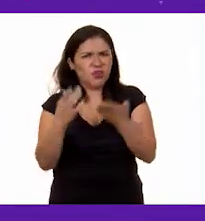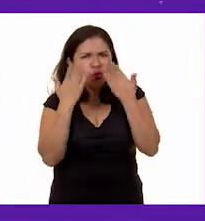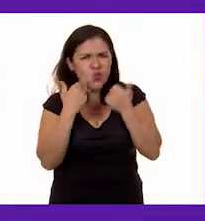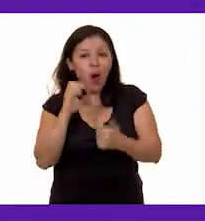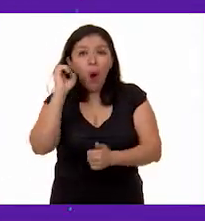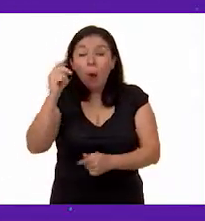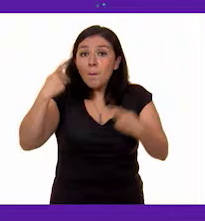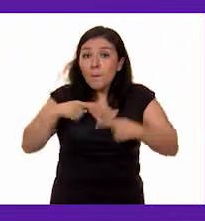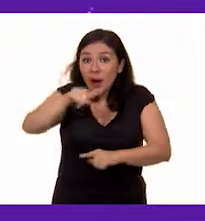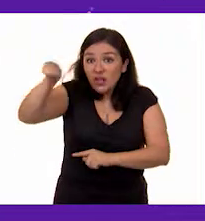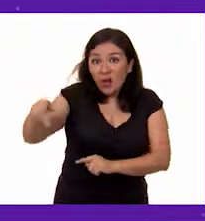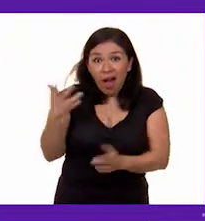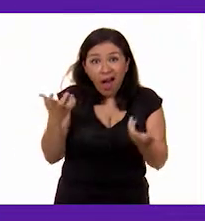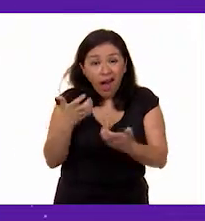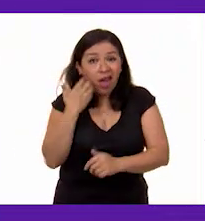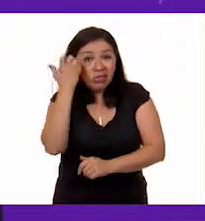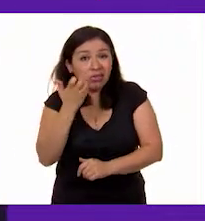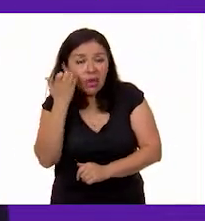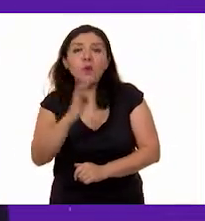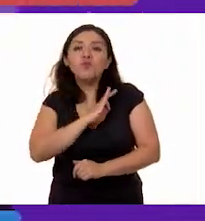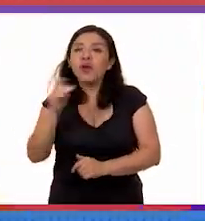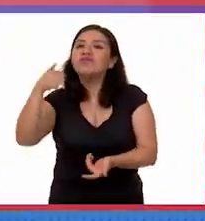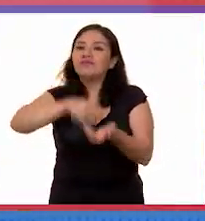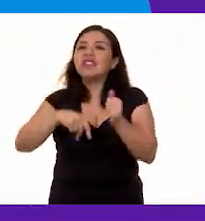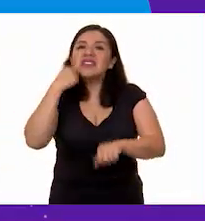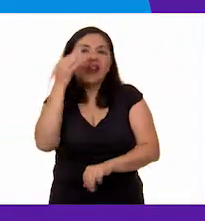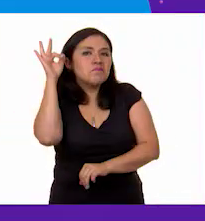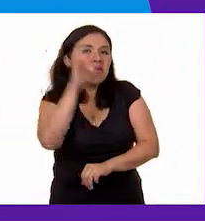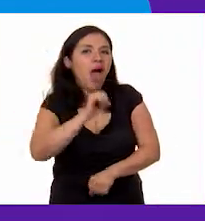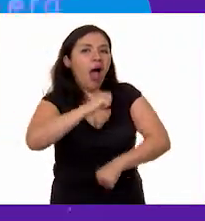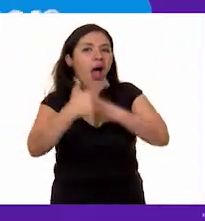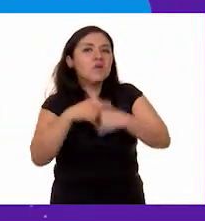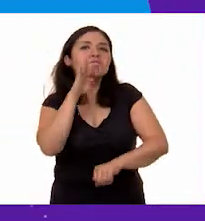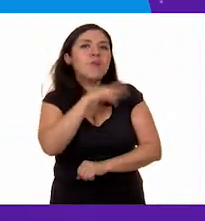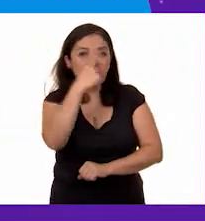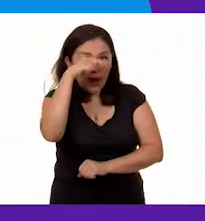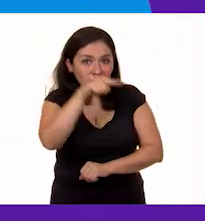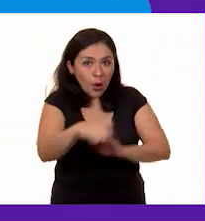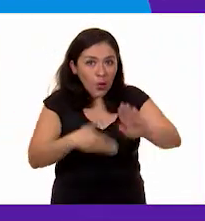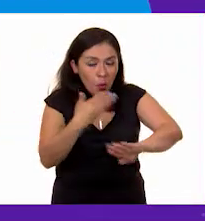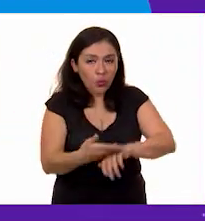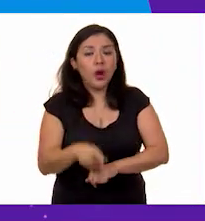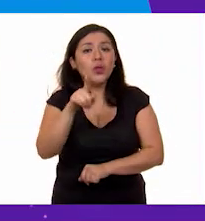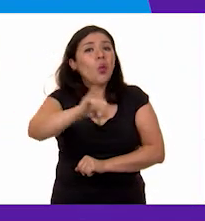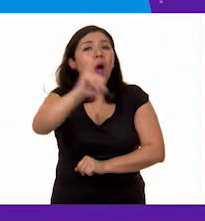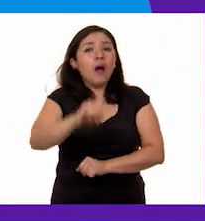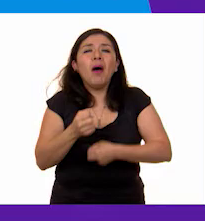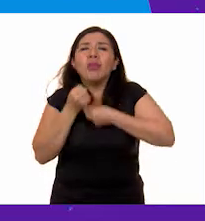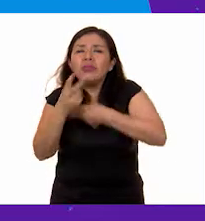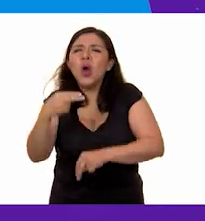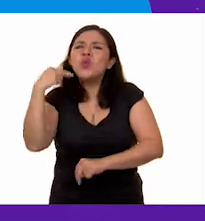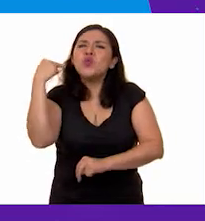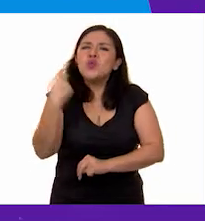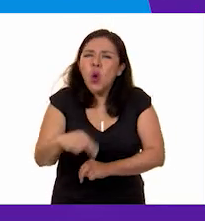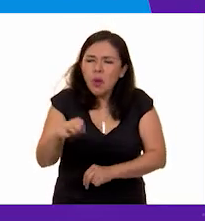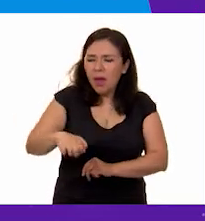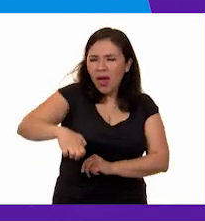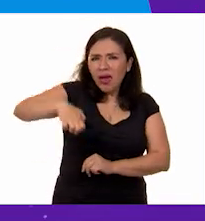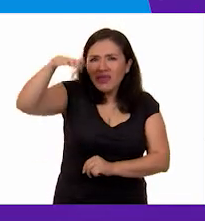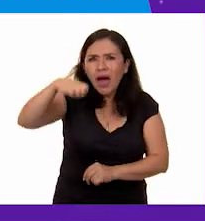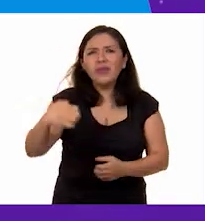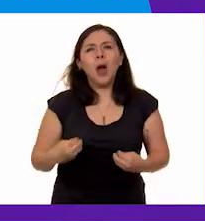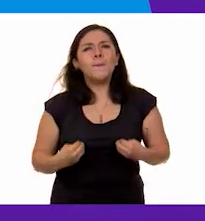aquellas personas podrían estar buscando hacerte daño. Nunca compartas datos personales como tu nombre,